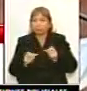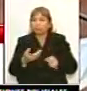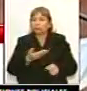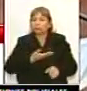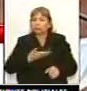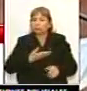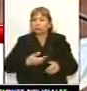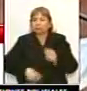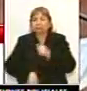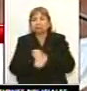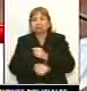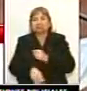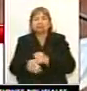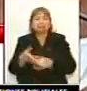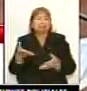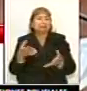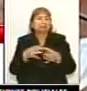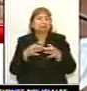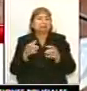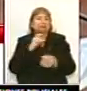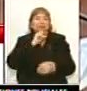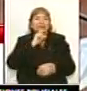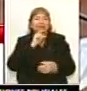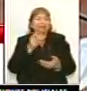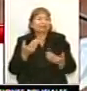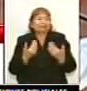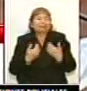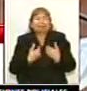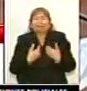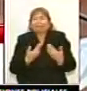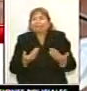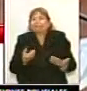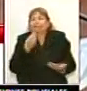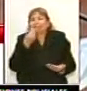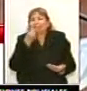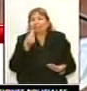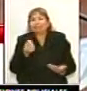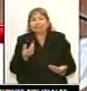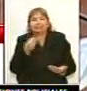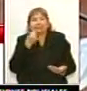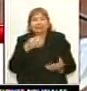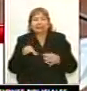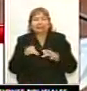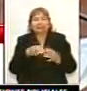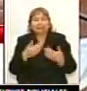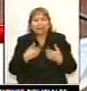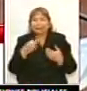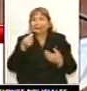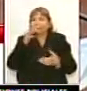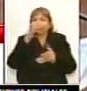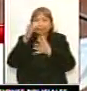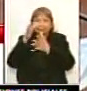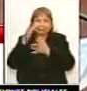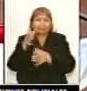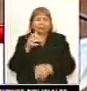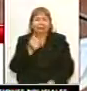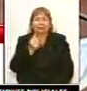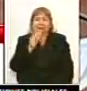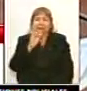está pateando latas, como se dice vulgarmente, y no tienen para comer, no tienen para hacer nada, y tienen su plata en las AFPs.